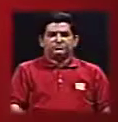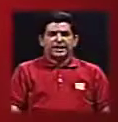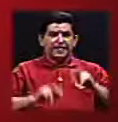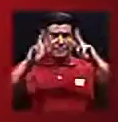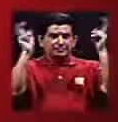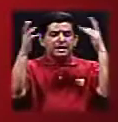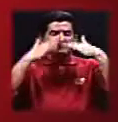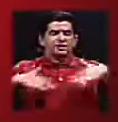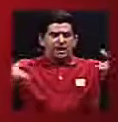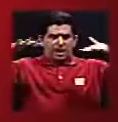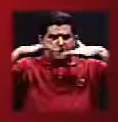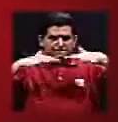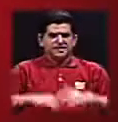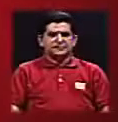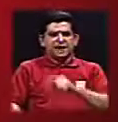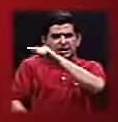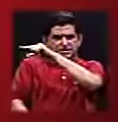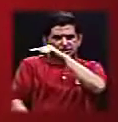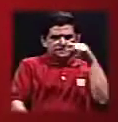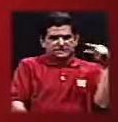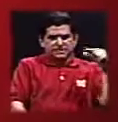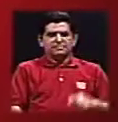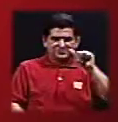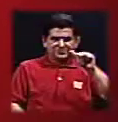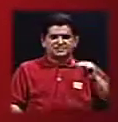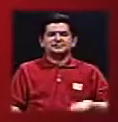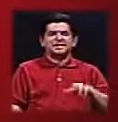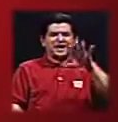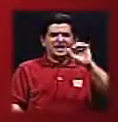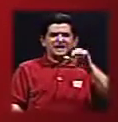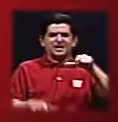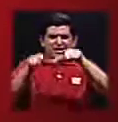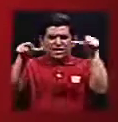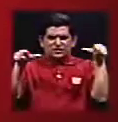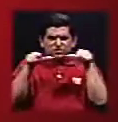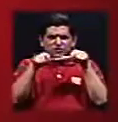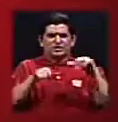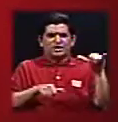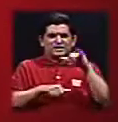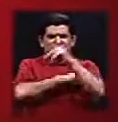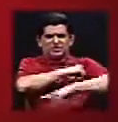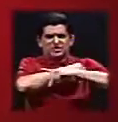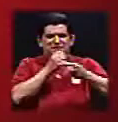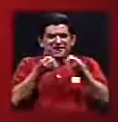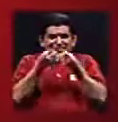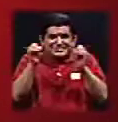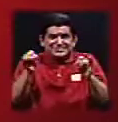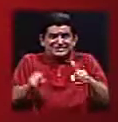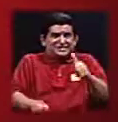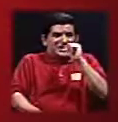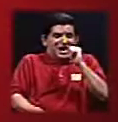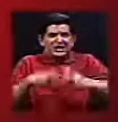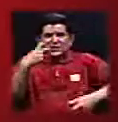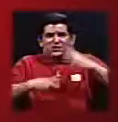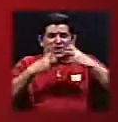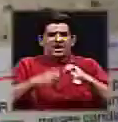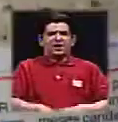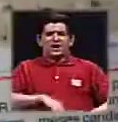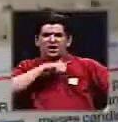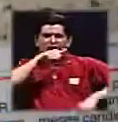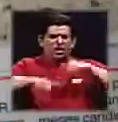la carestía de agua es tan dramática como en otros 500 poblados del país. Además,